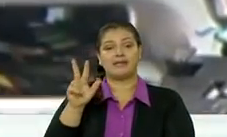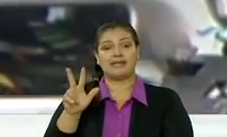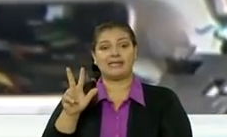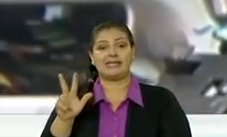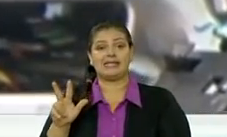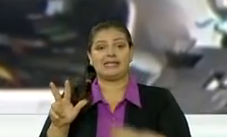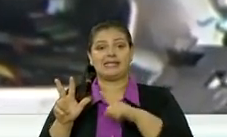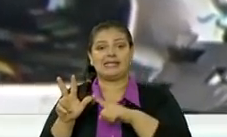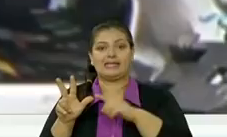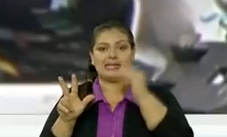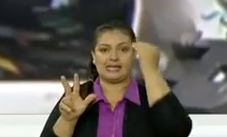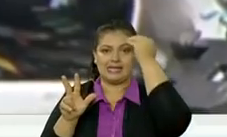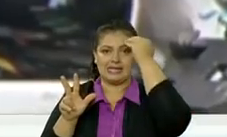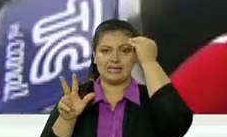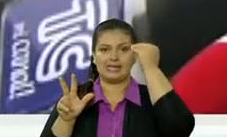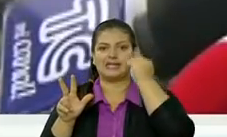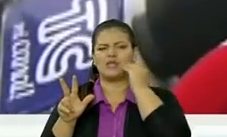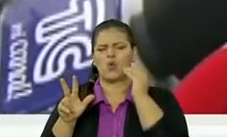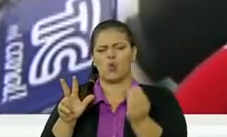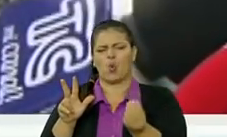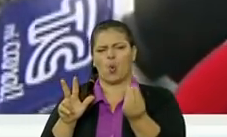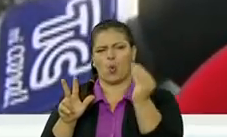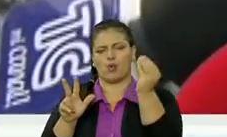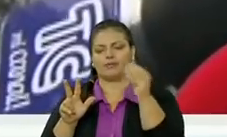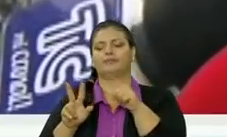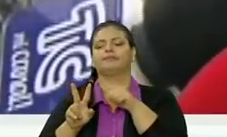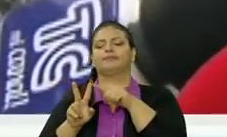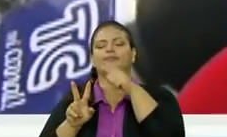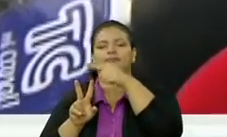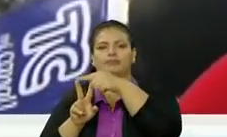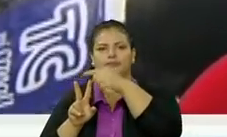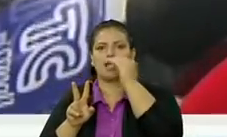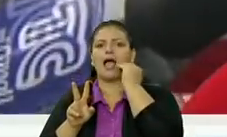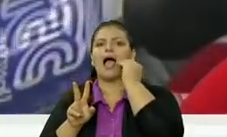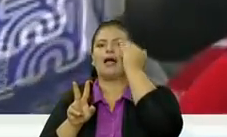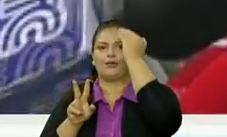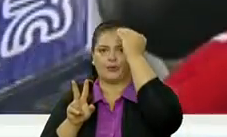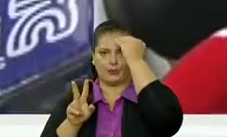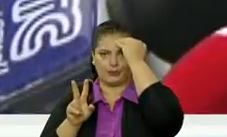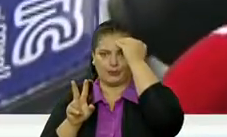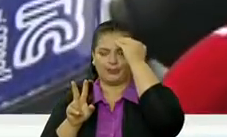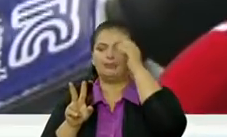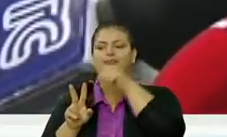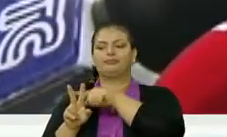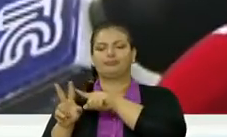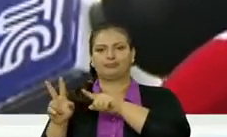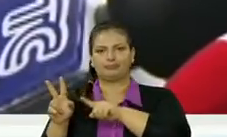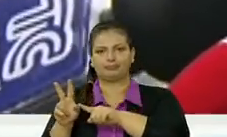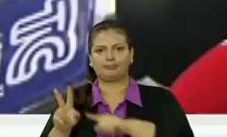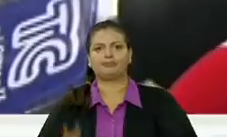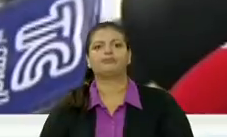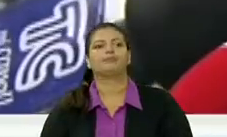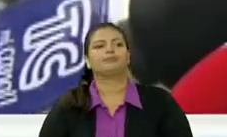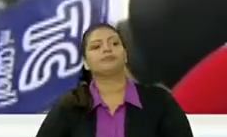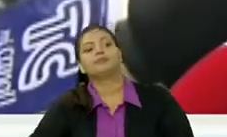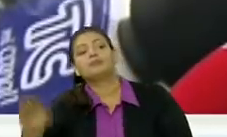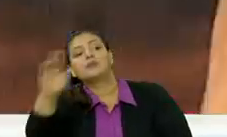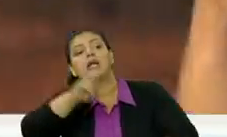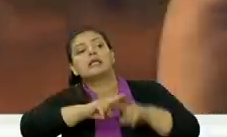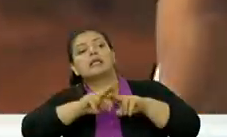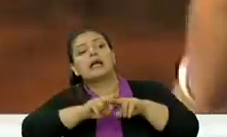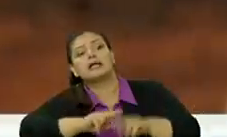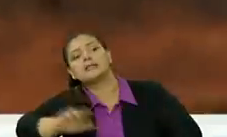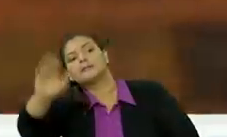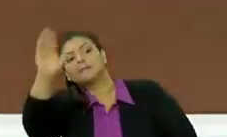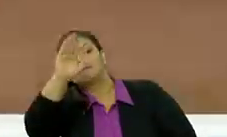la memoria del automotor. Trataron de desconectar lo que es la computadora, ciertas partes del interior del vehículo.